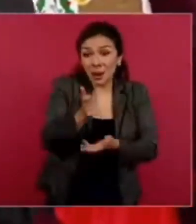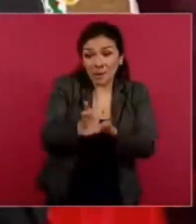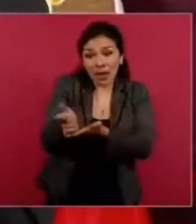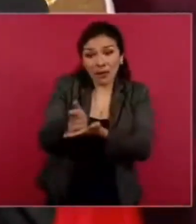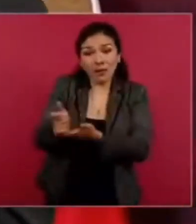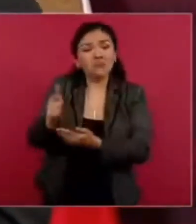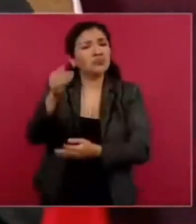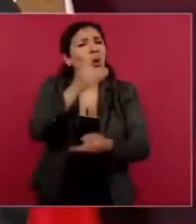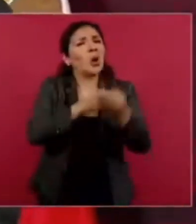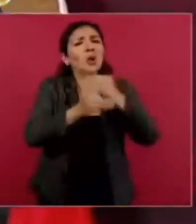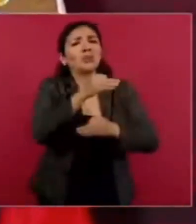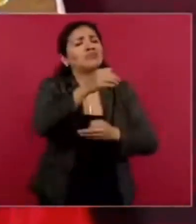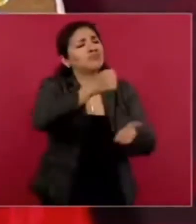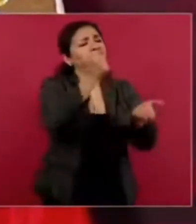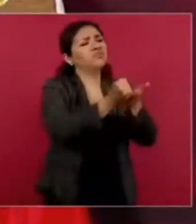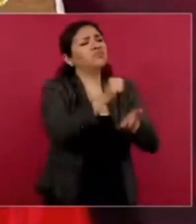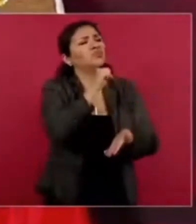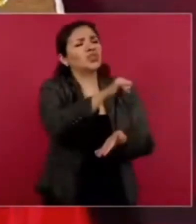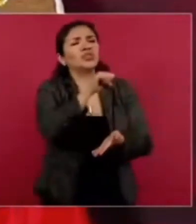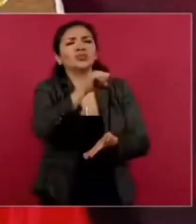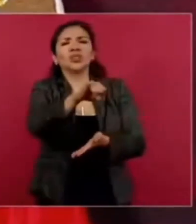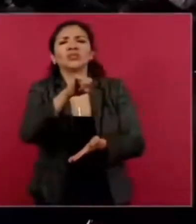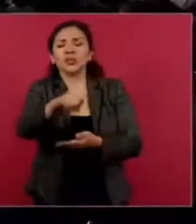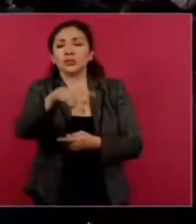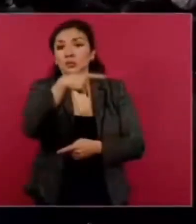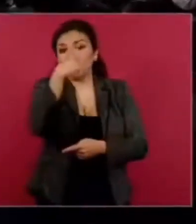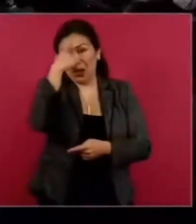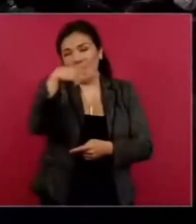todo lo aprobaron. Salario me refiero